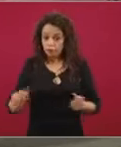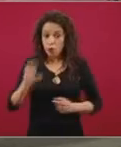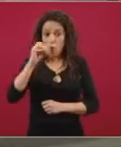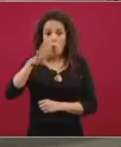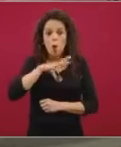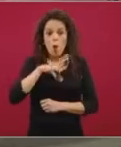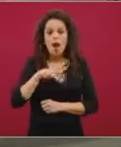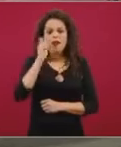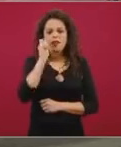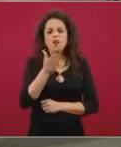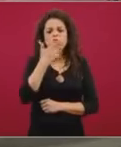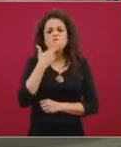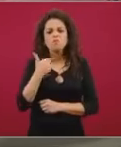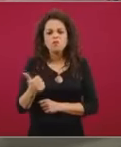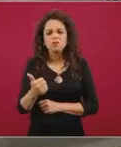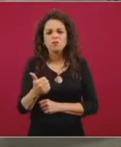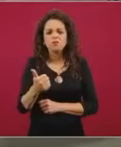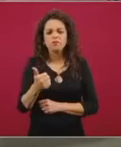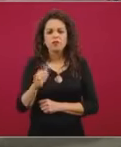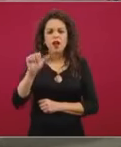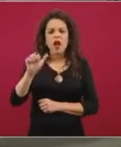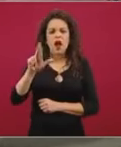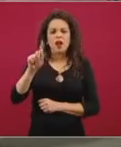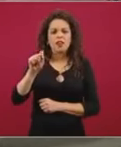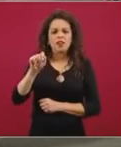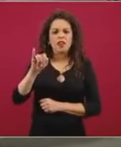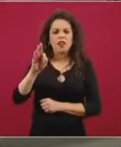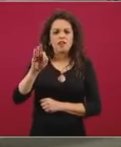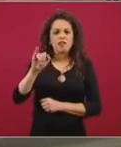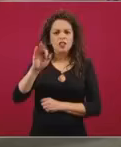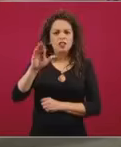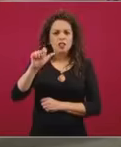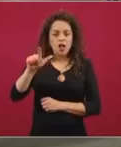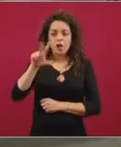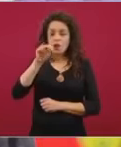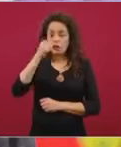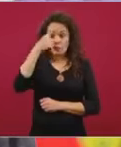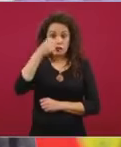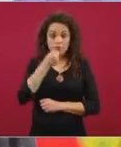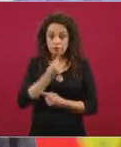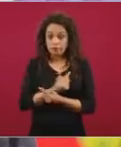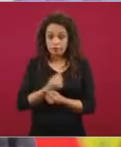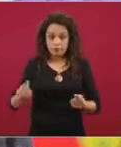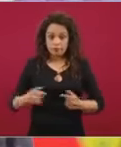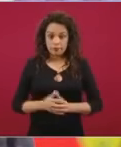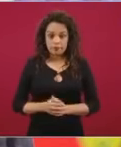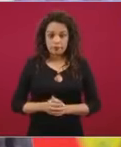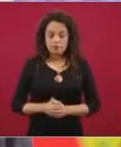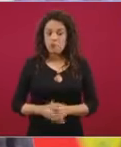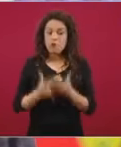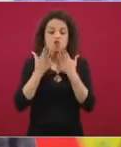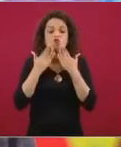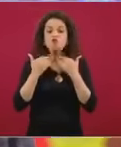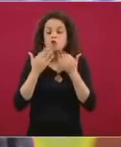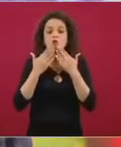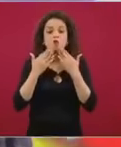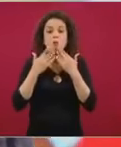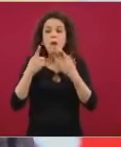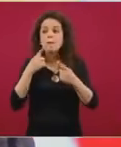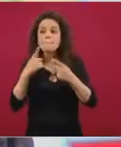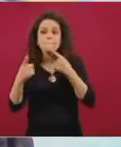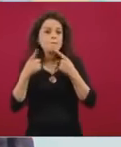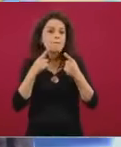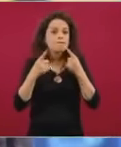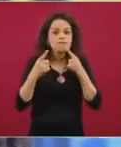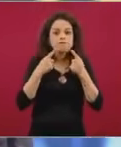edulcorantes artificiales, no apto para niños. No hay negociación de nada, de nada. La